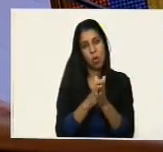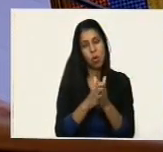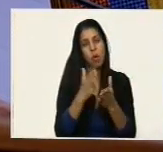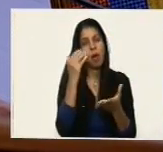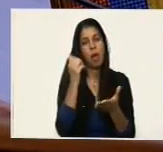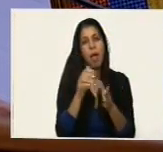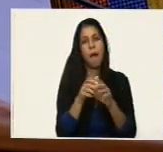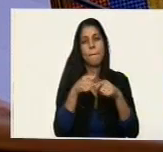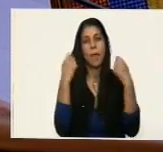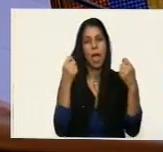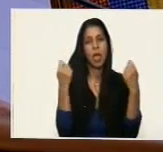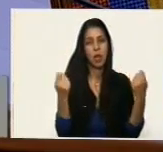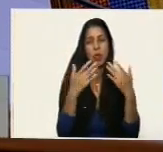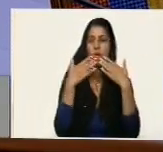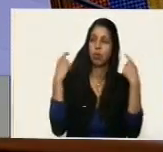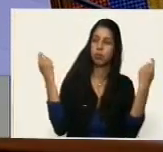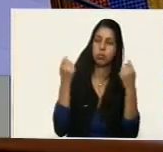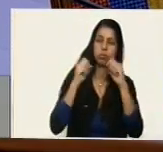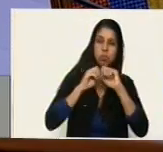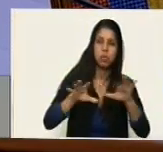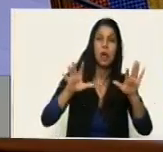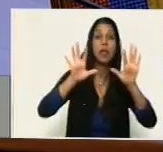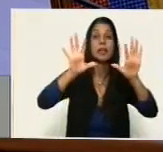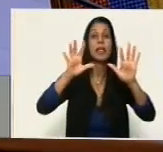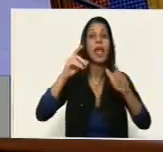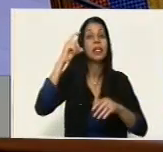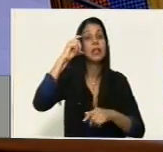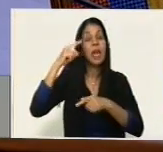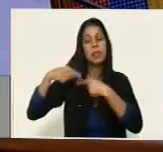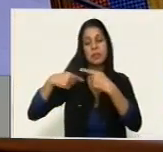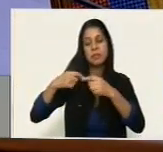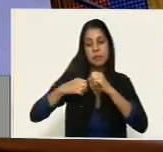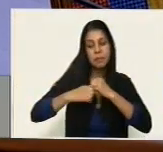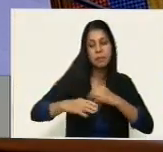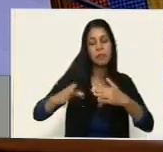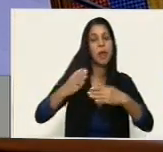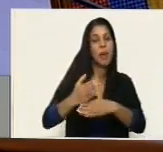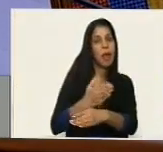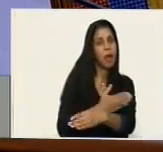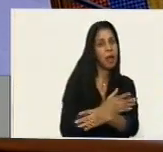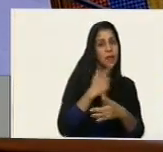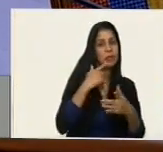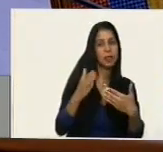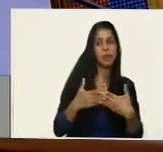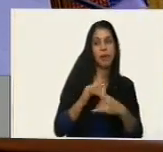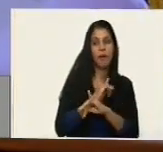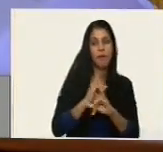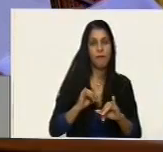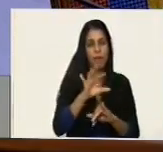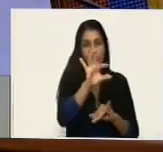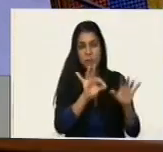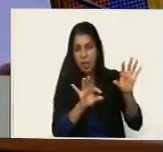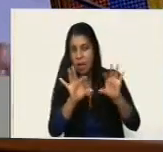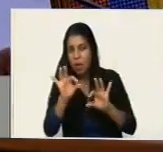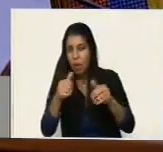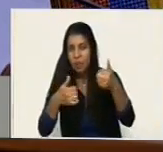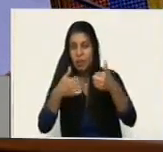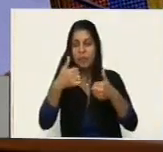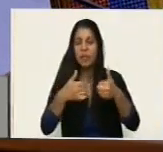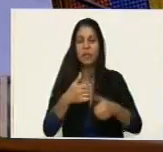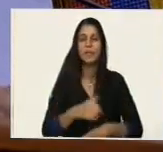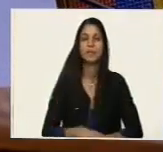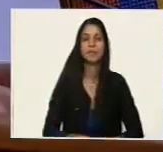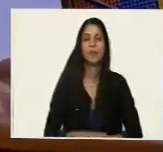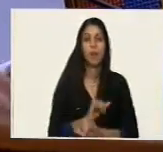nacional dentro de un lapso de 10 días hábiles posterior a la fecha de cierre del proceso de postulaciones. Es todo, compatriota